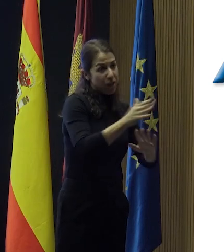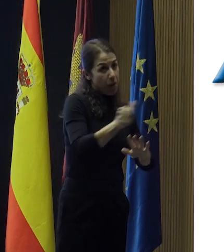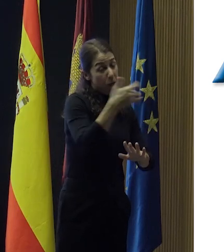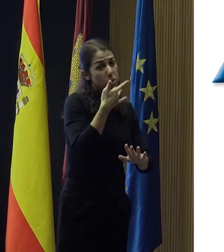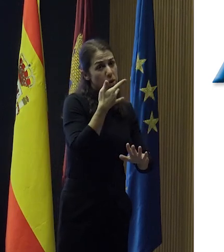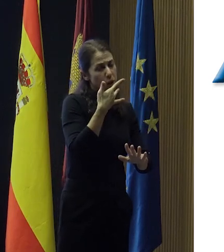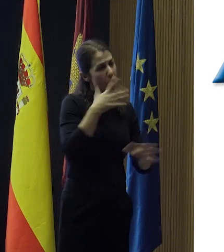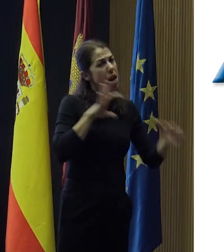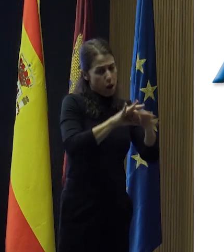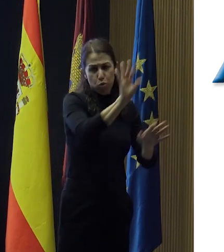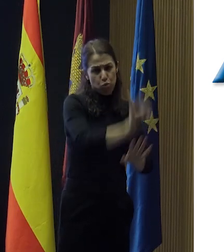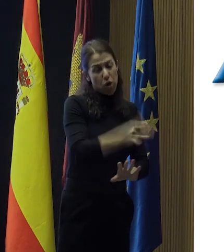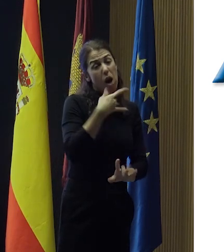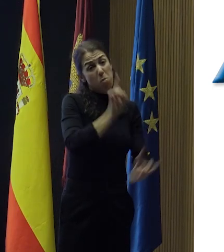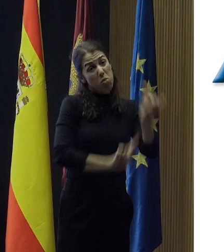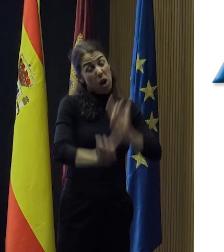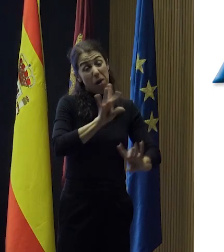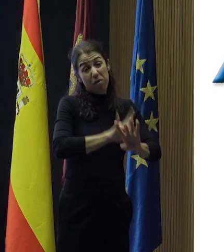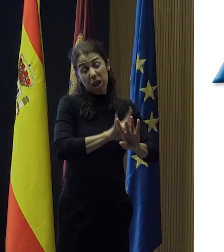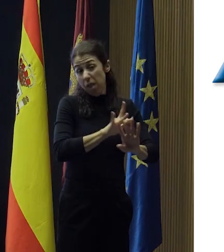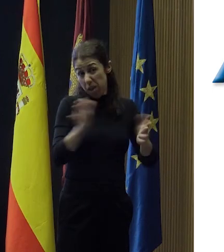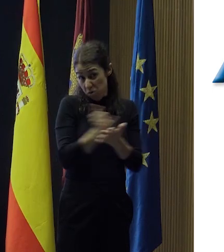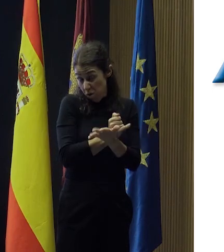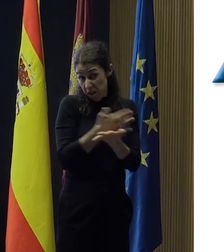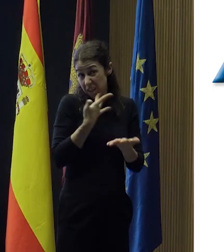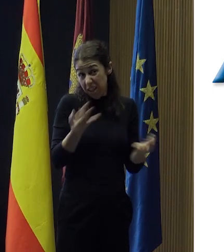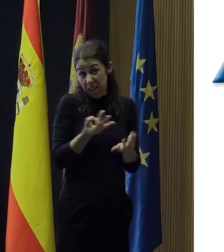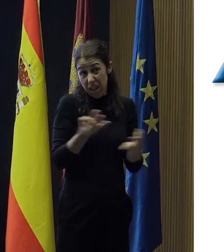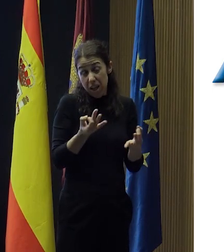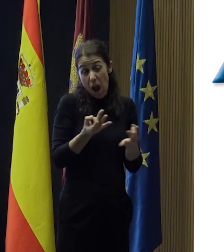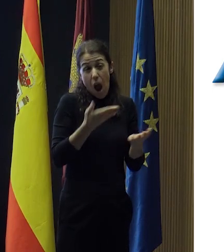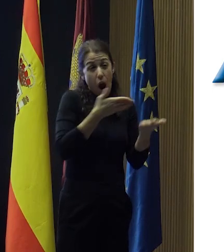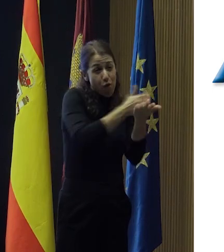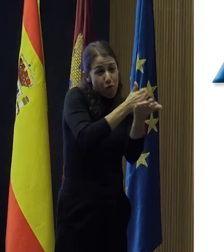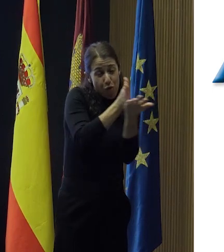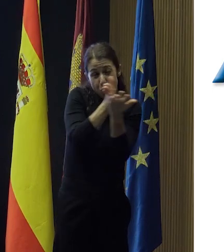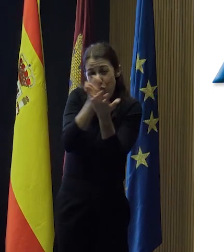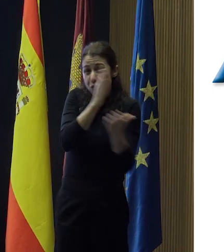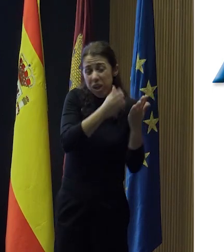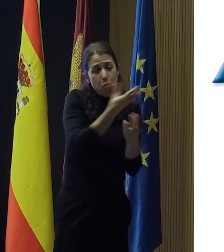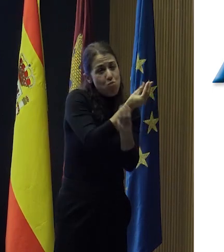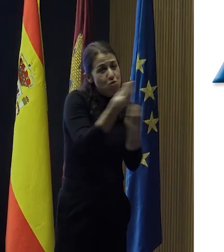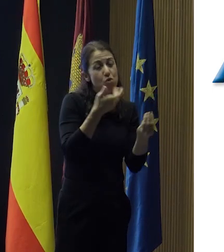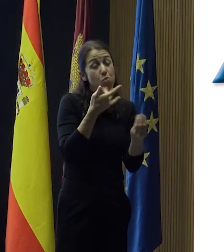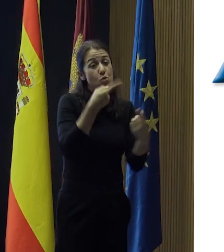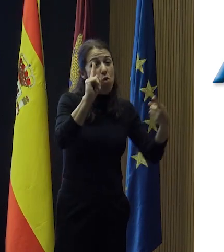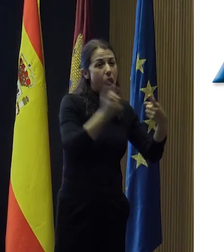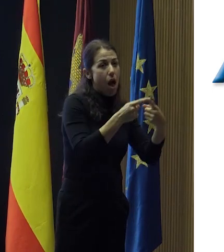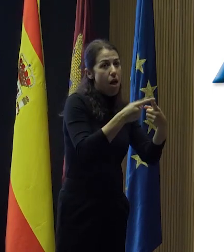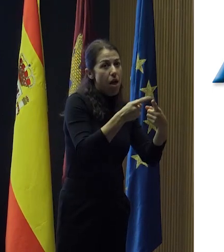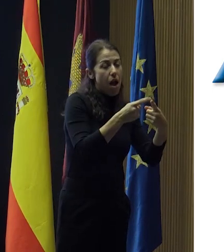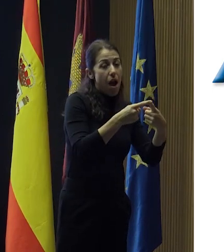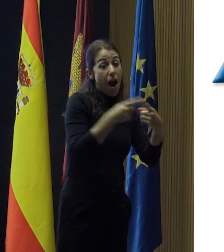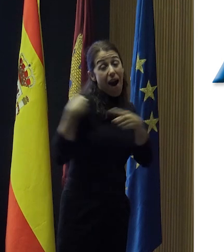tipo de factores. El problema de estas patologías, de todas, es que son multifactoriales. Entonces, por un lado está la